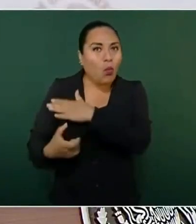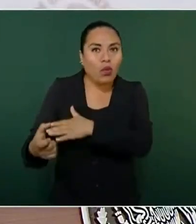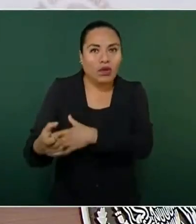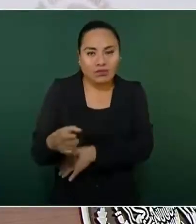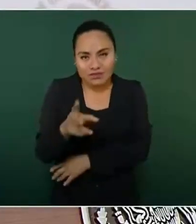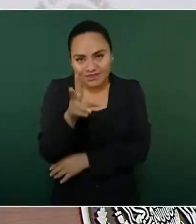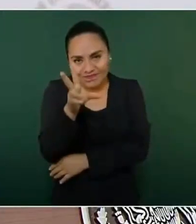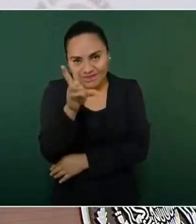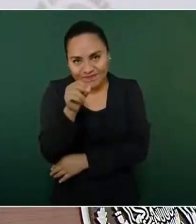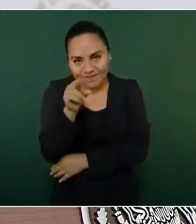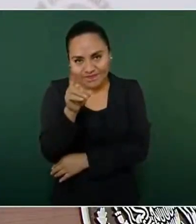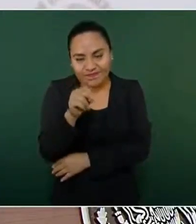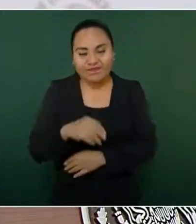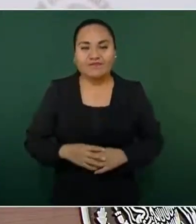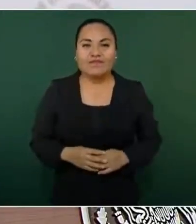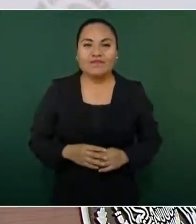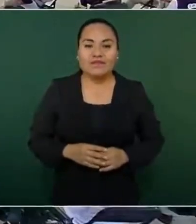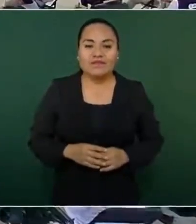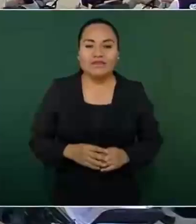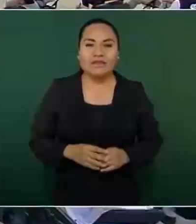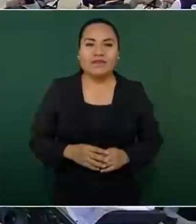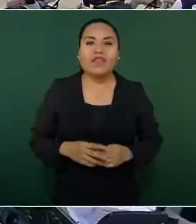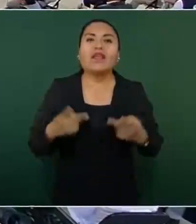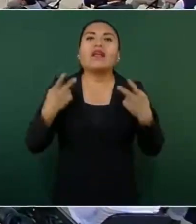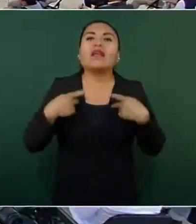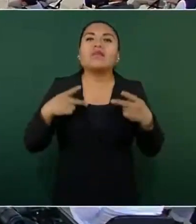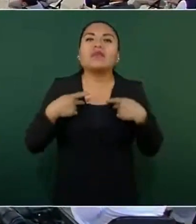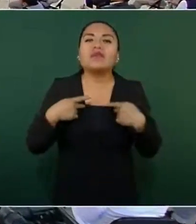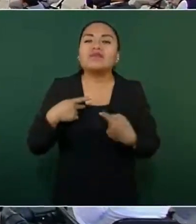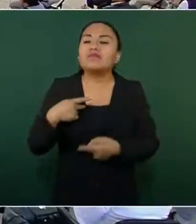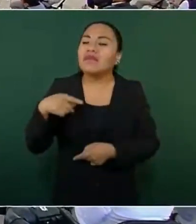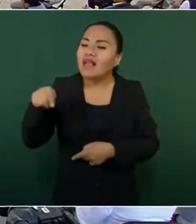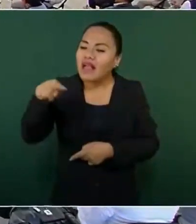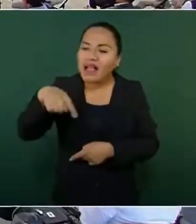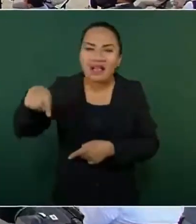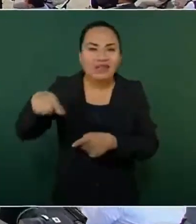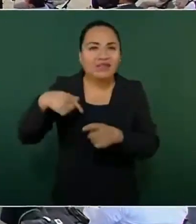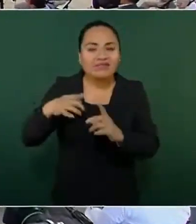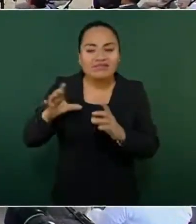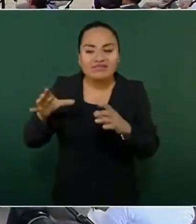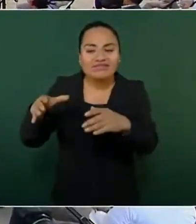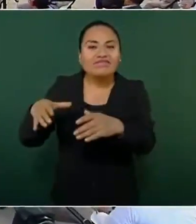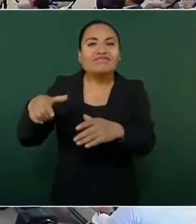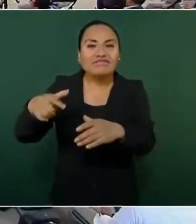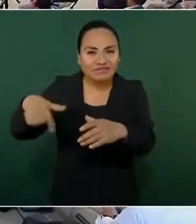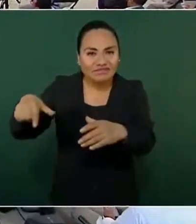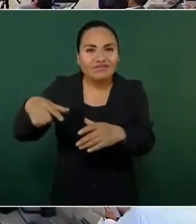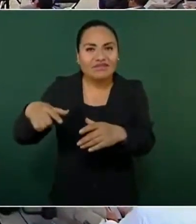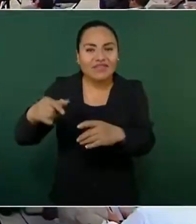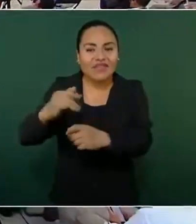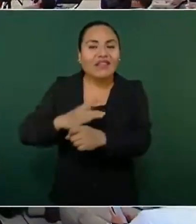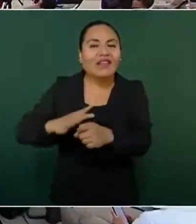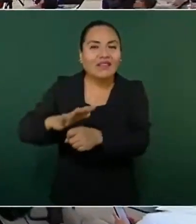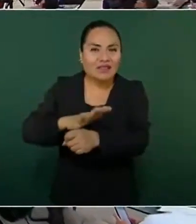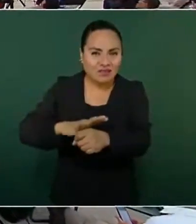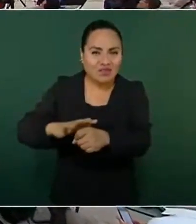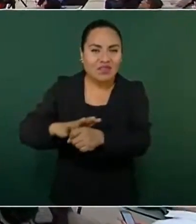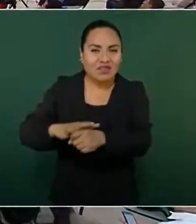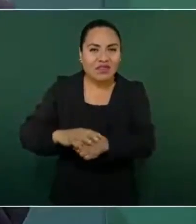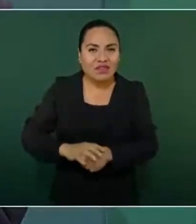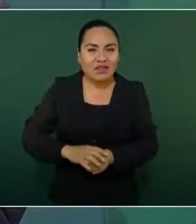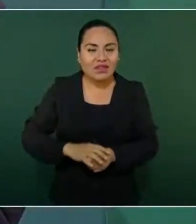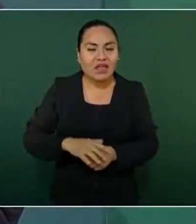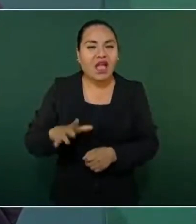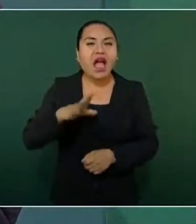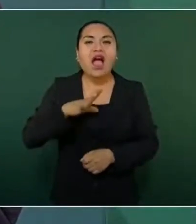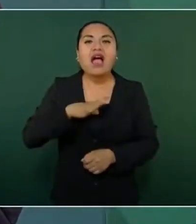Sí, pero la misma gente, es que imagínense el Istmo, son 10